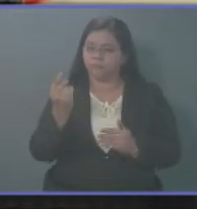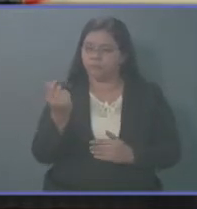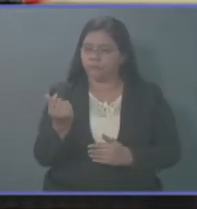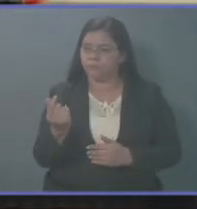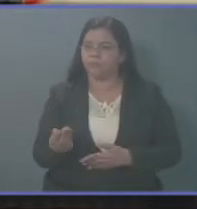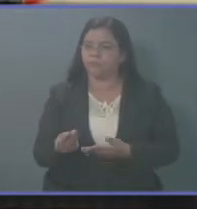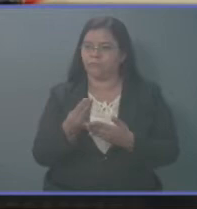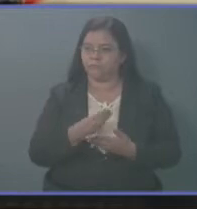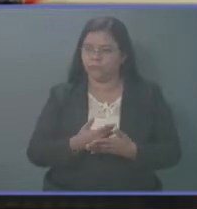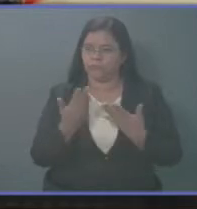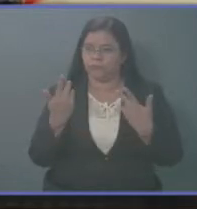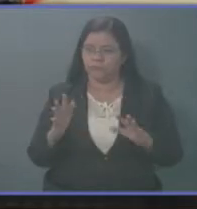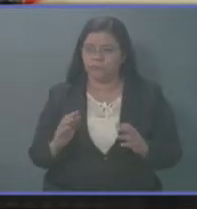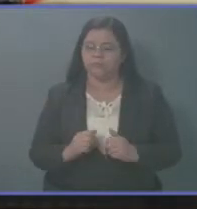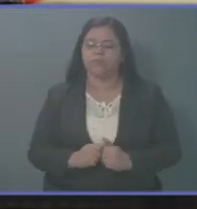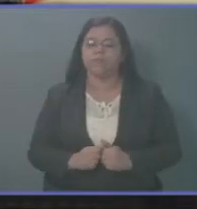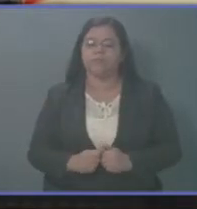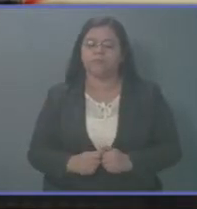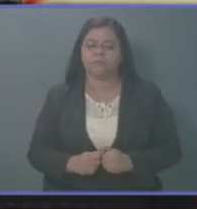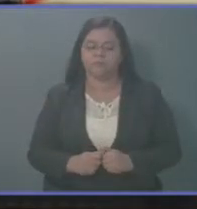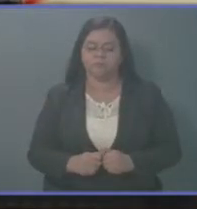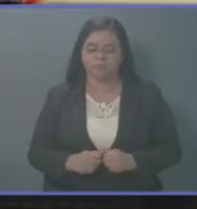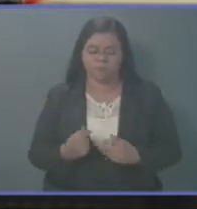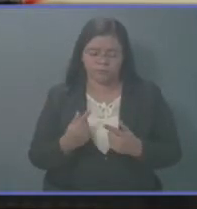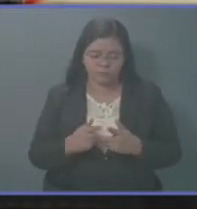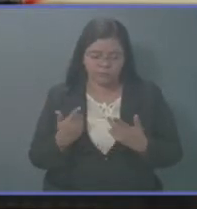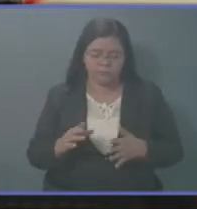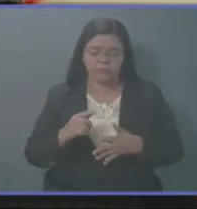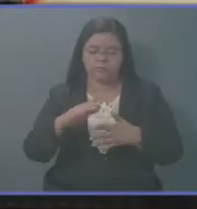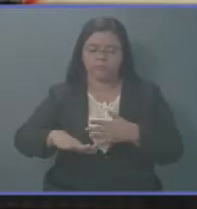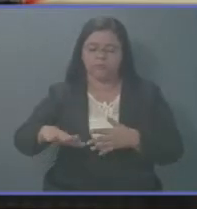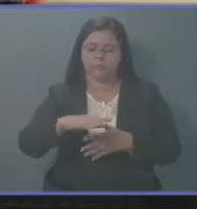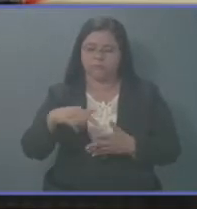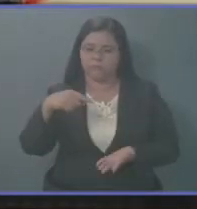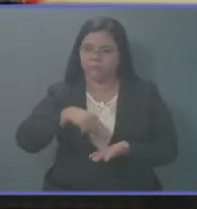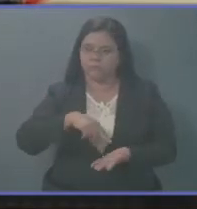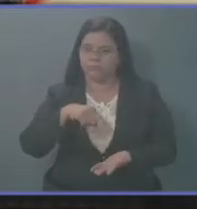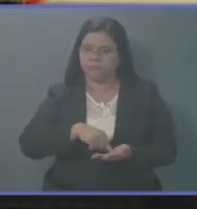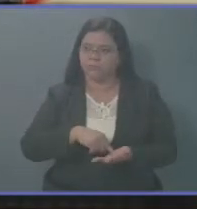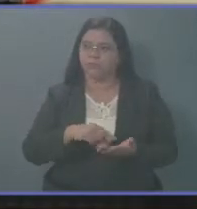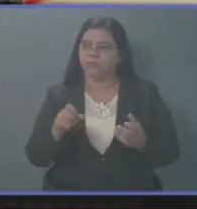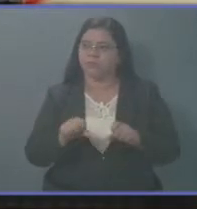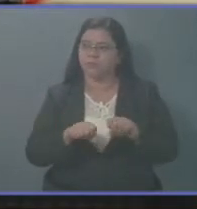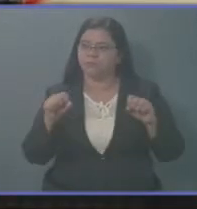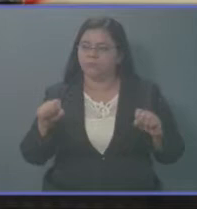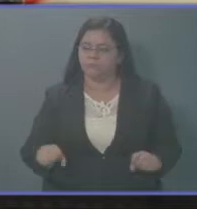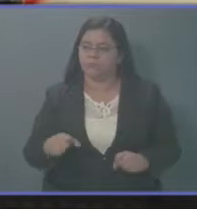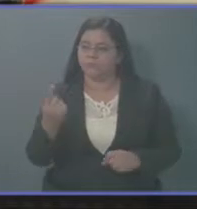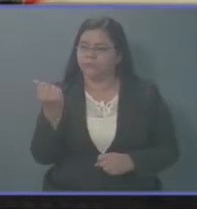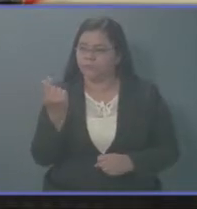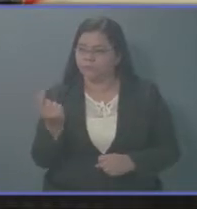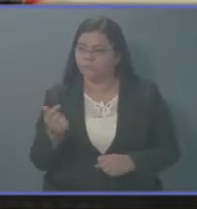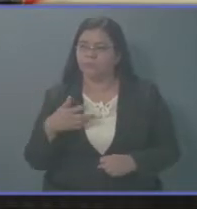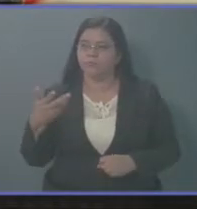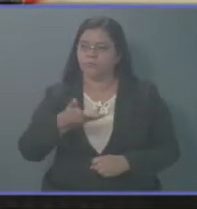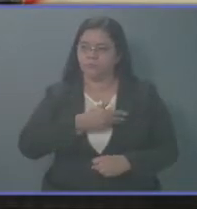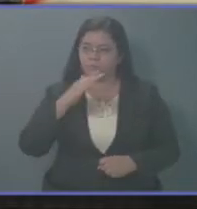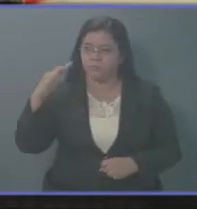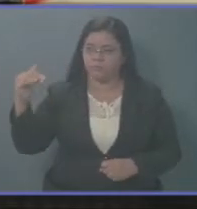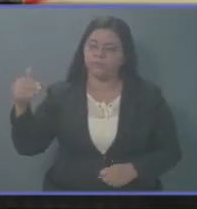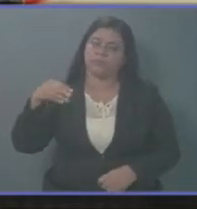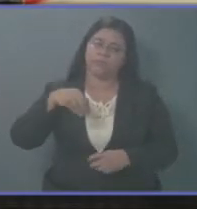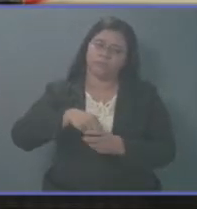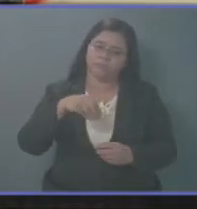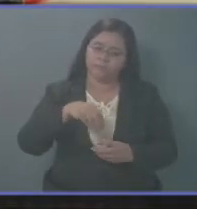de saldos de avío o insolutos y líneas de crédito agropecuarios con el sistema financiero del país, ya sea con bancos